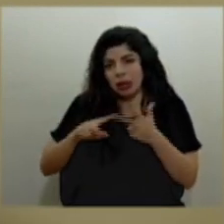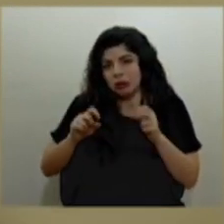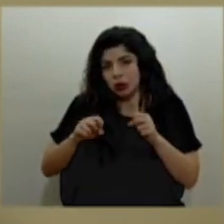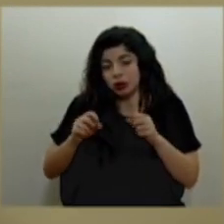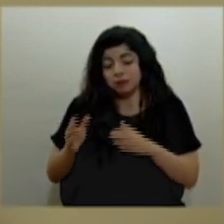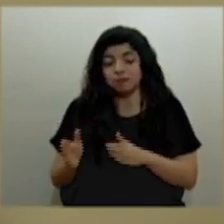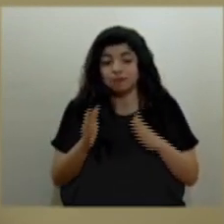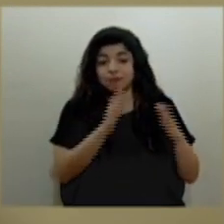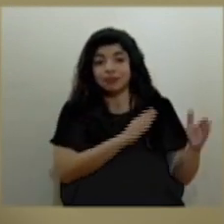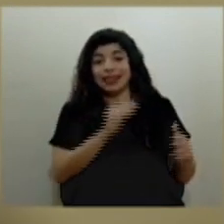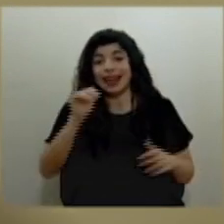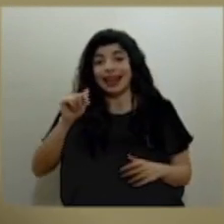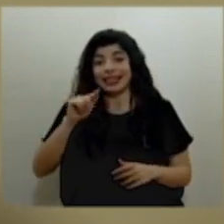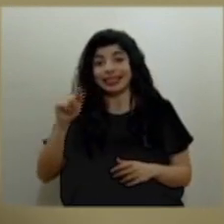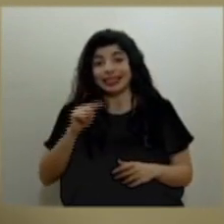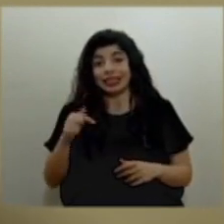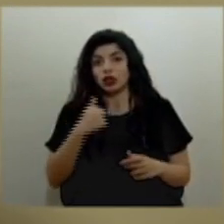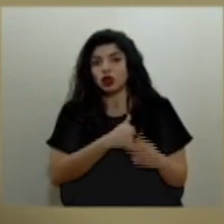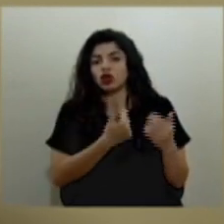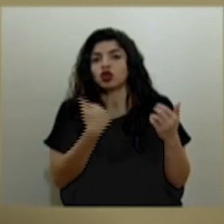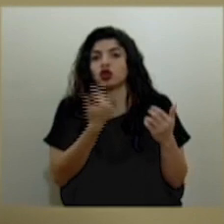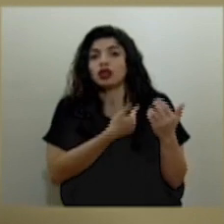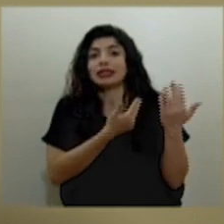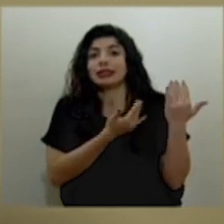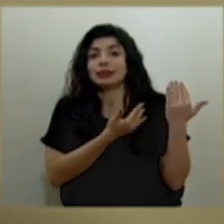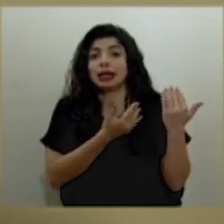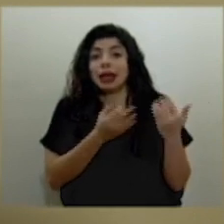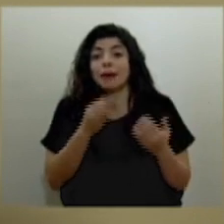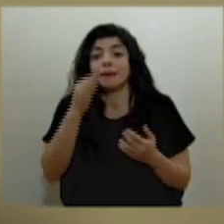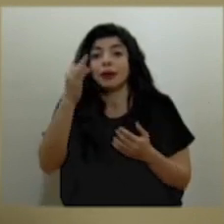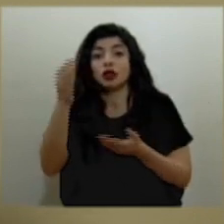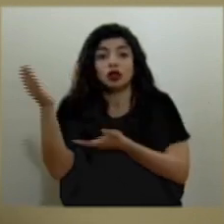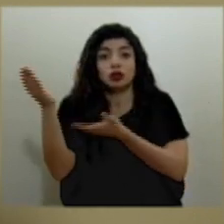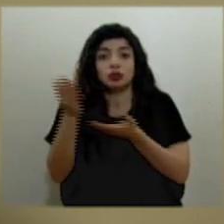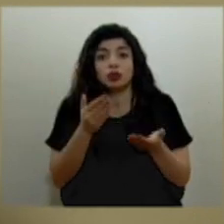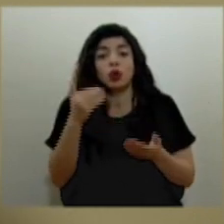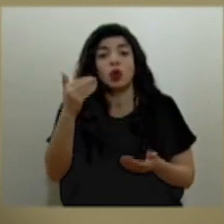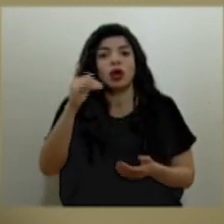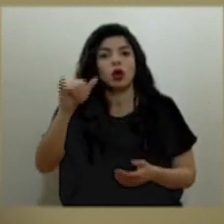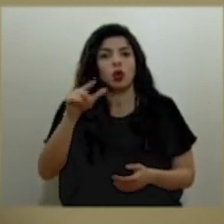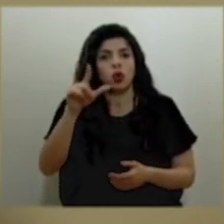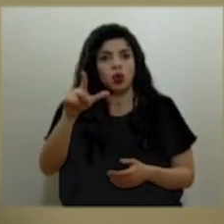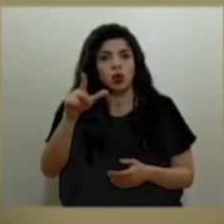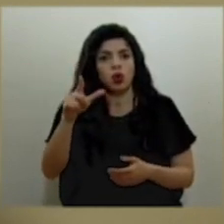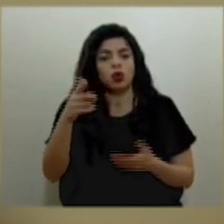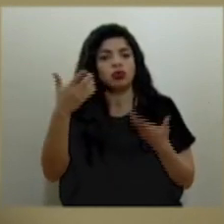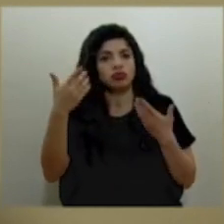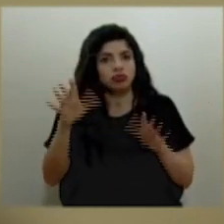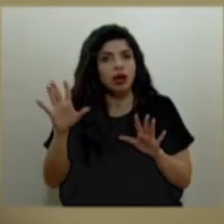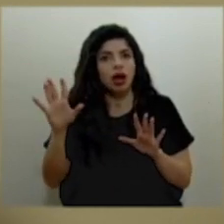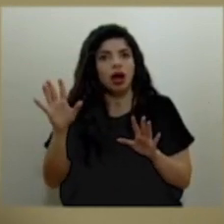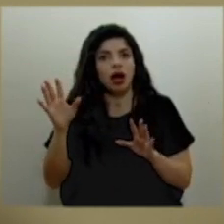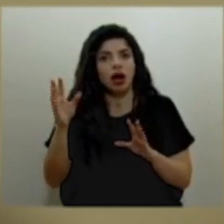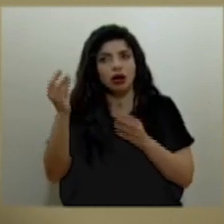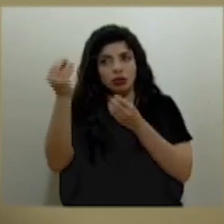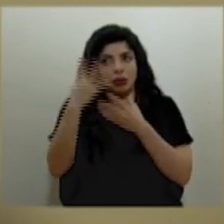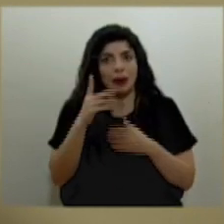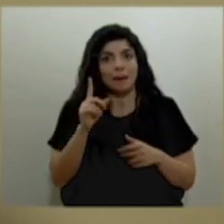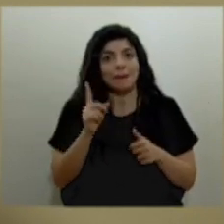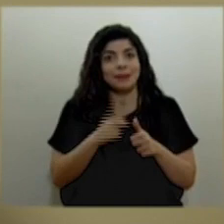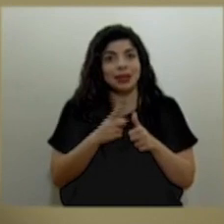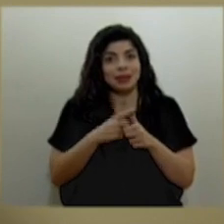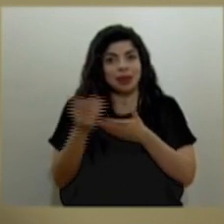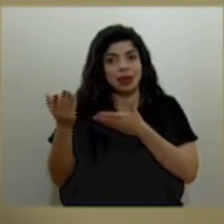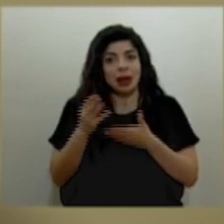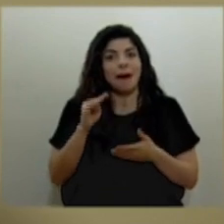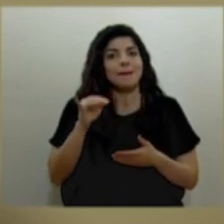de AstraZeneca, esperamos el siguiente lote para el mes de julio. Ya recibimos un primer lote finales